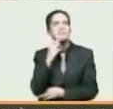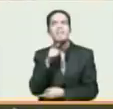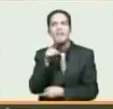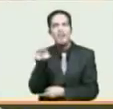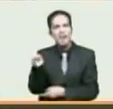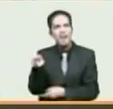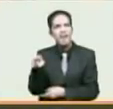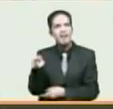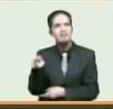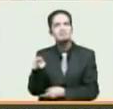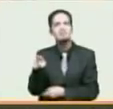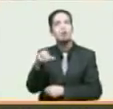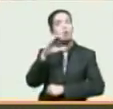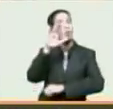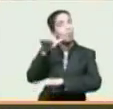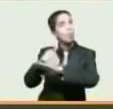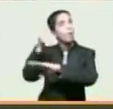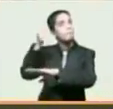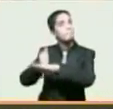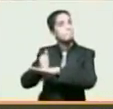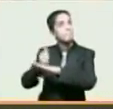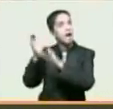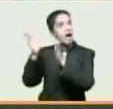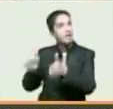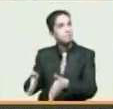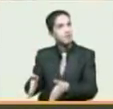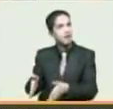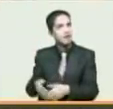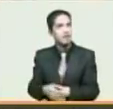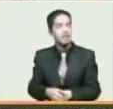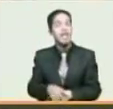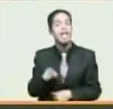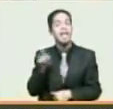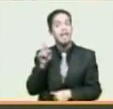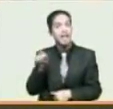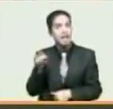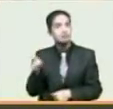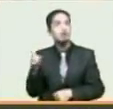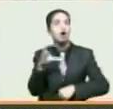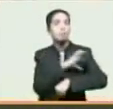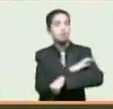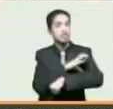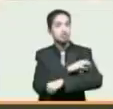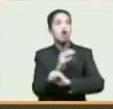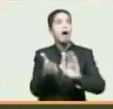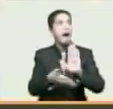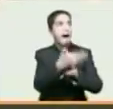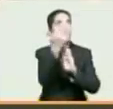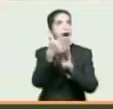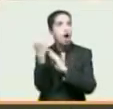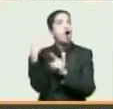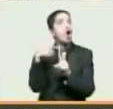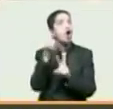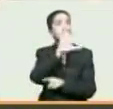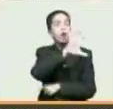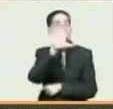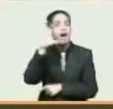culpables. Son ellos los que han ido por el mundo a pedir sanciones contra